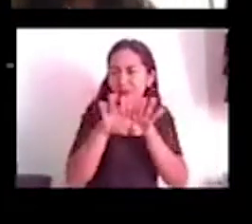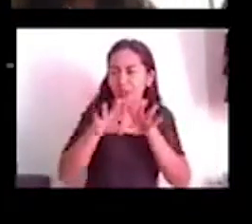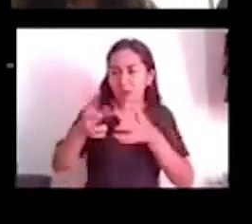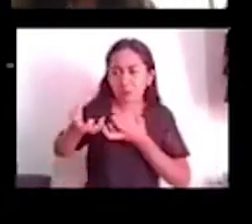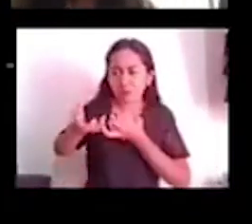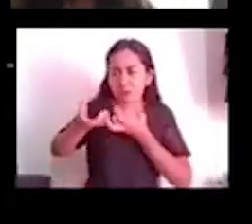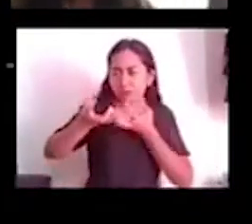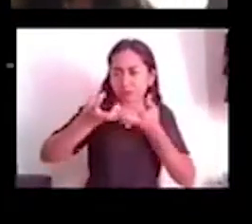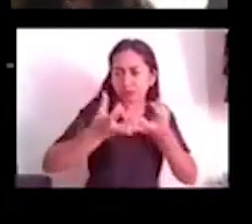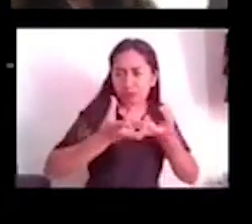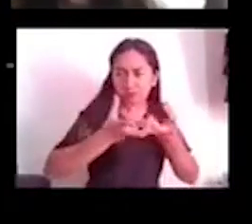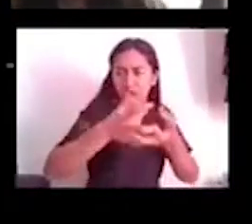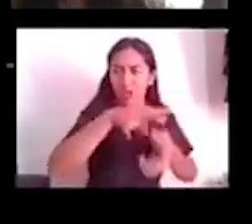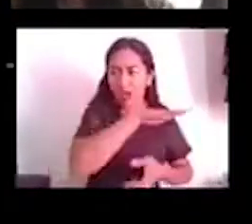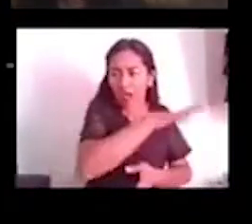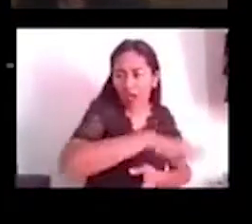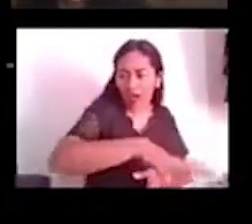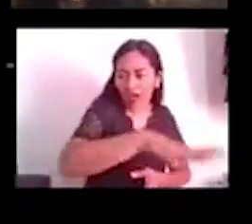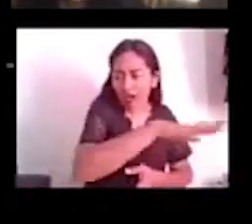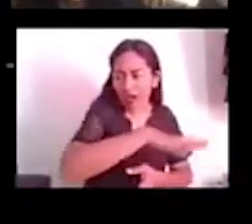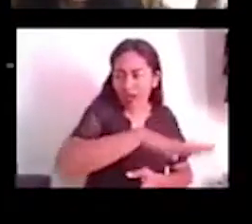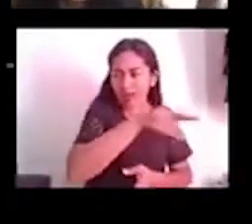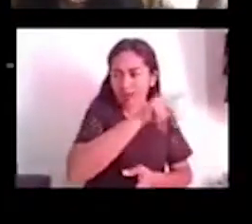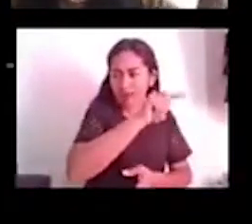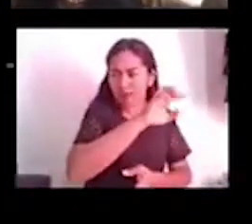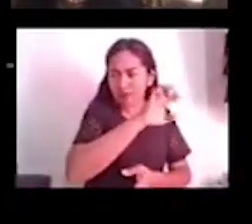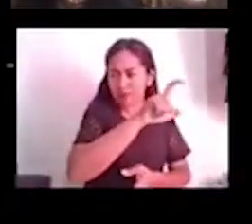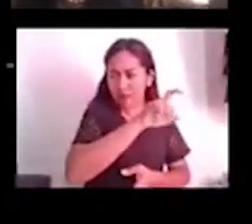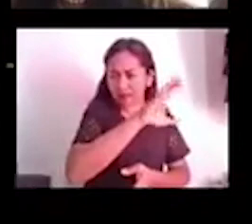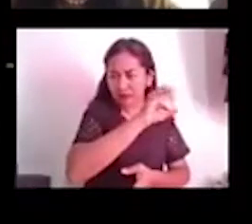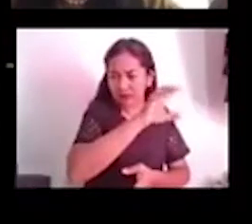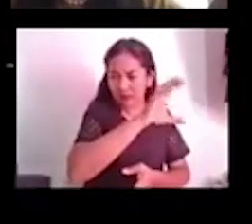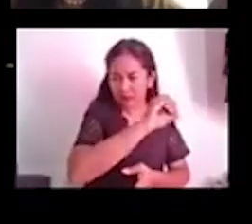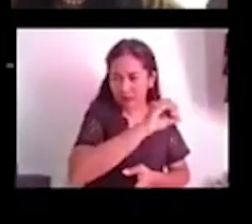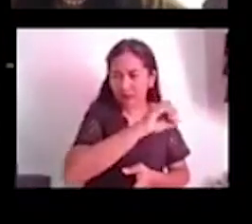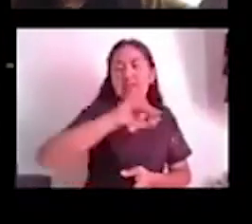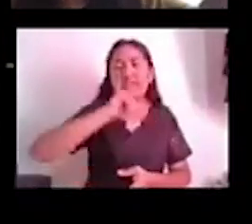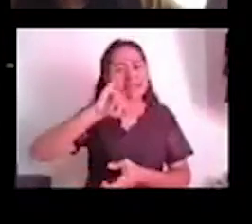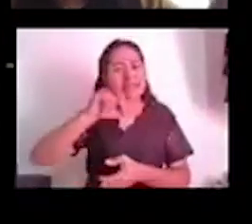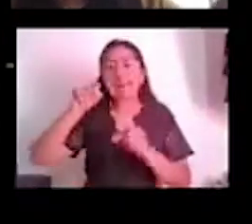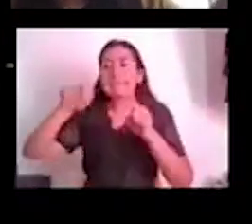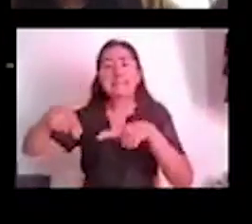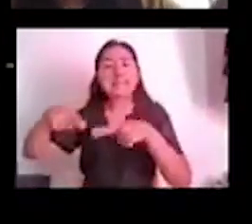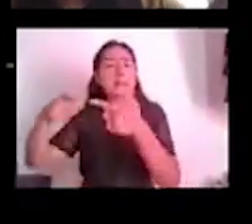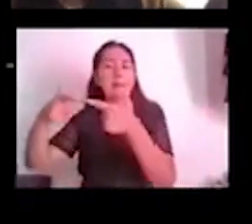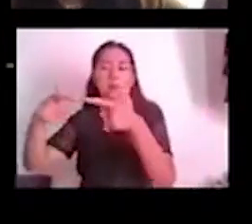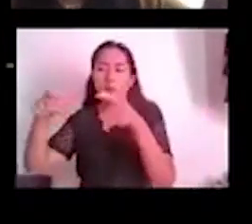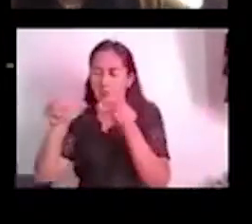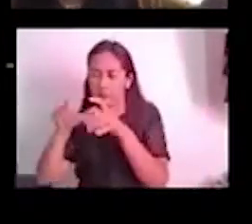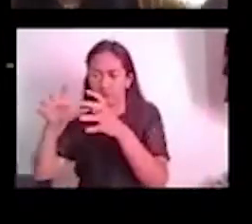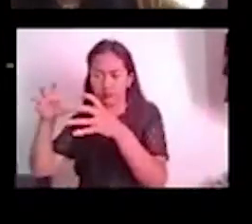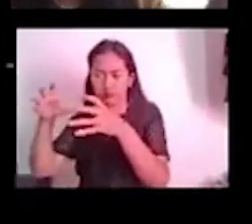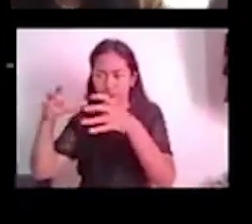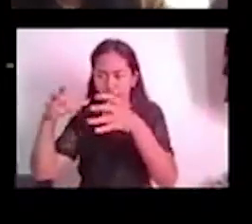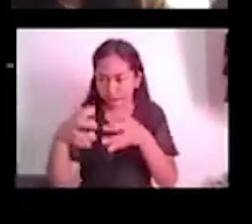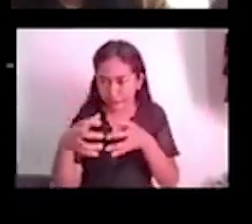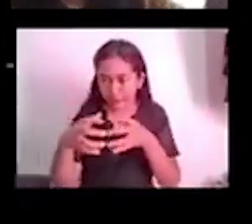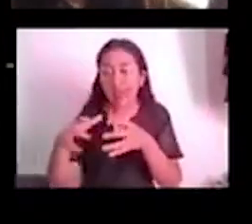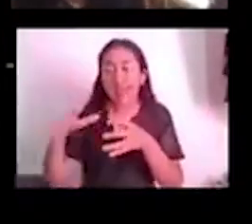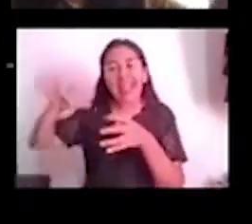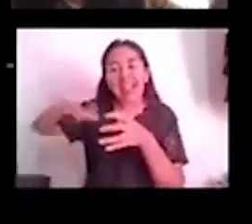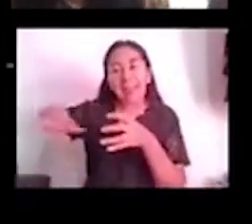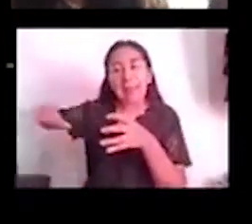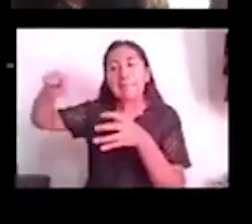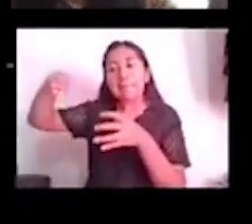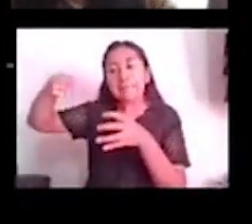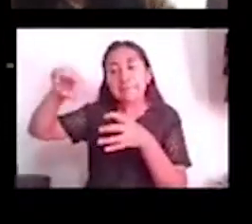mismo grupo náhuatl? Son de los grupos del náhuas que llegan de alguna región de Mesoamérica, pero